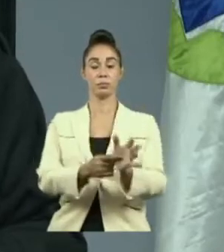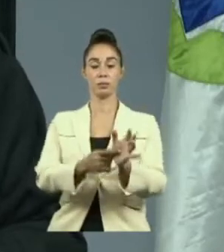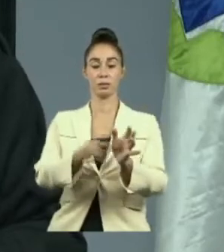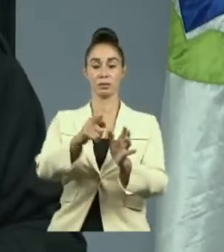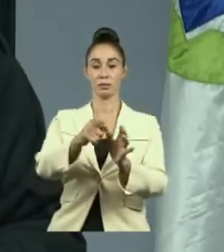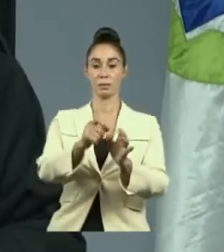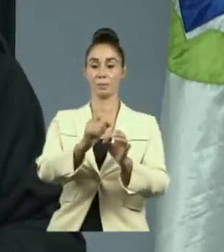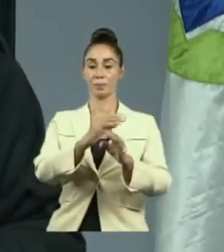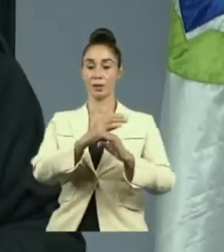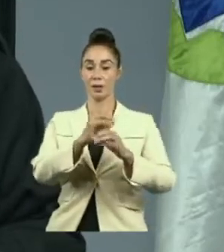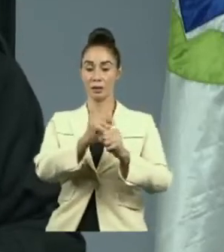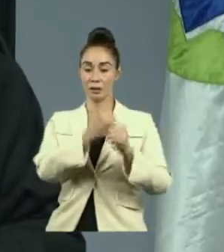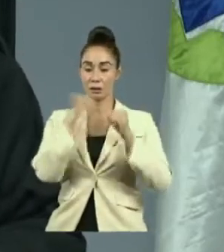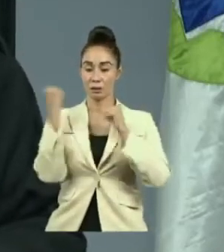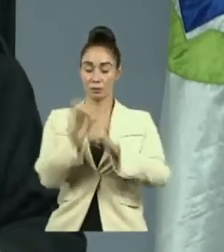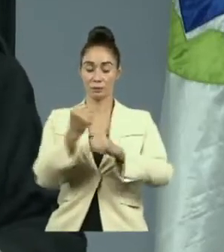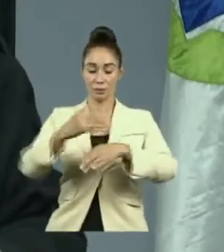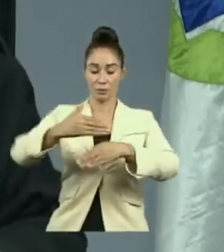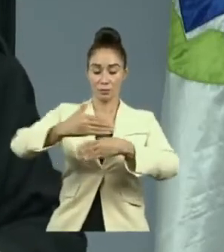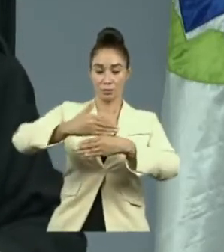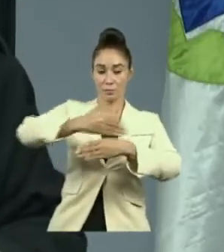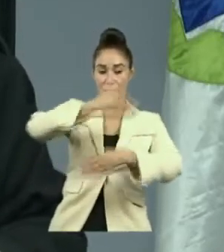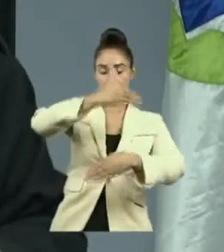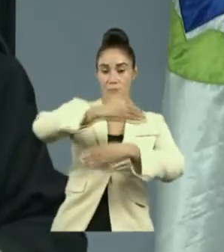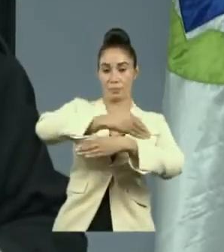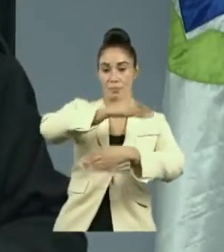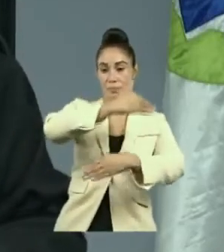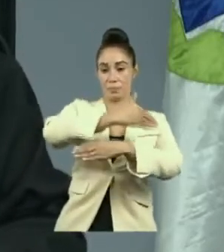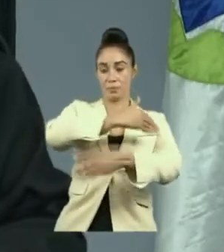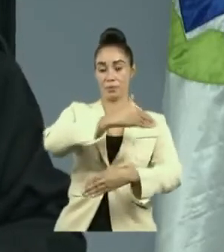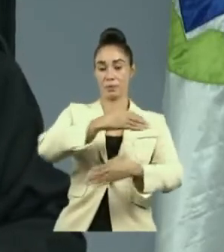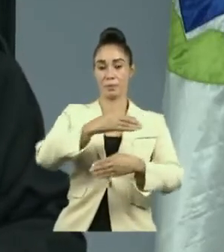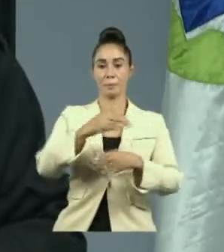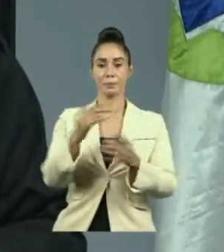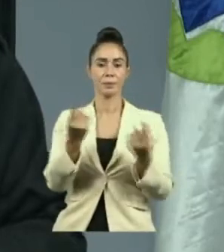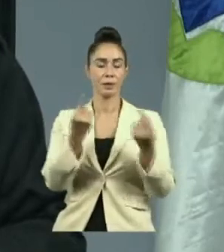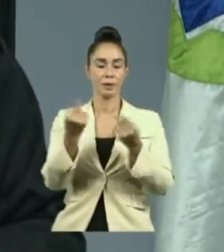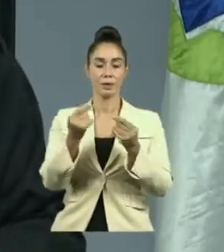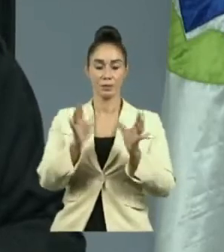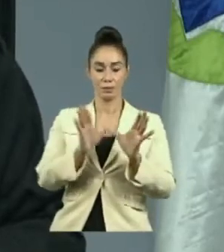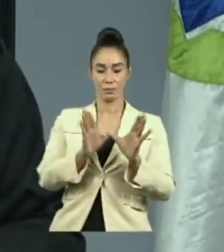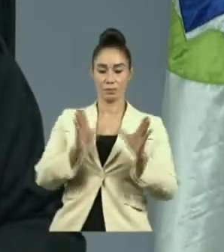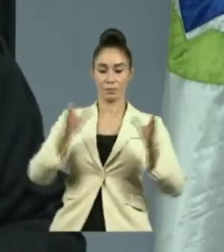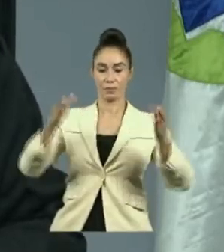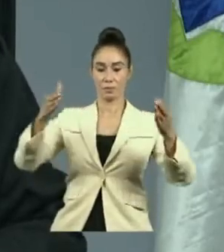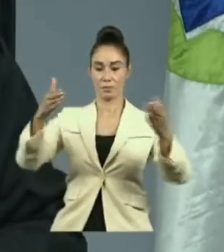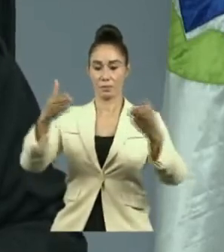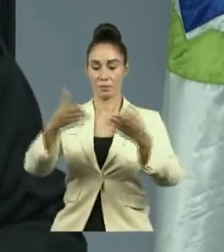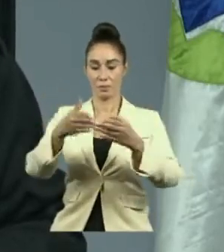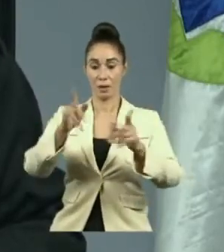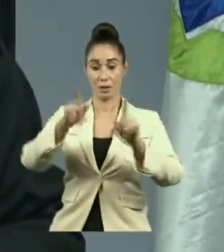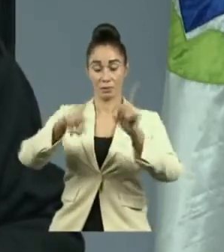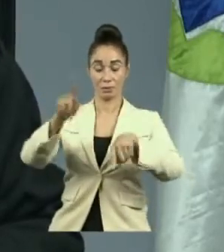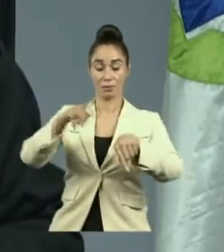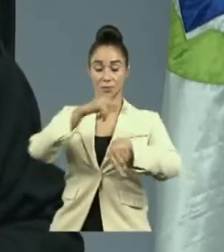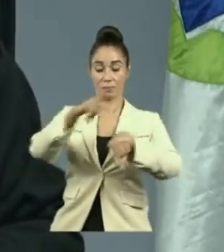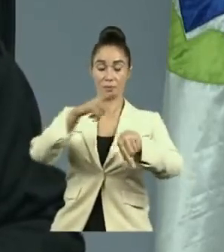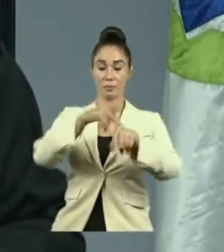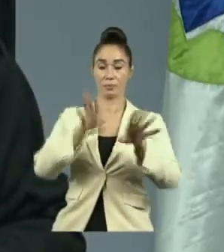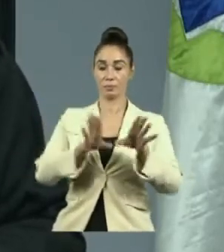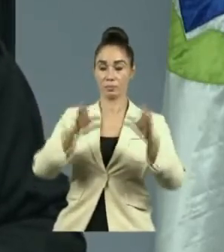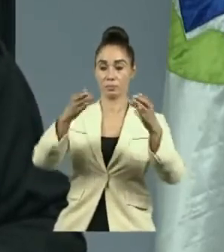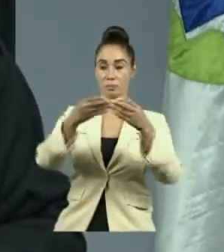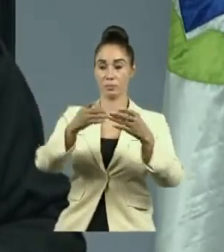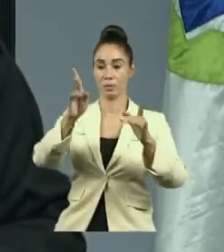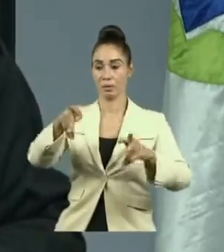fronterizas mediante la habilitación de centros de aislamiento en provincias estratégicas por